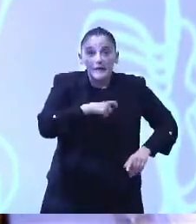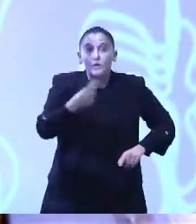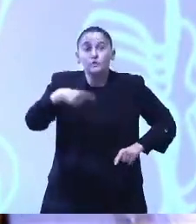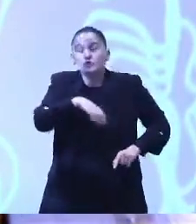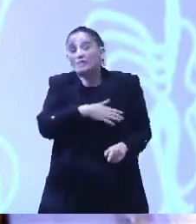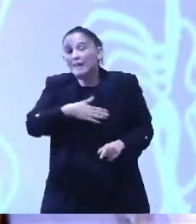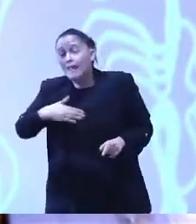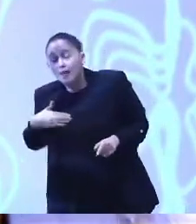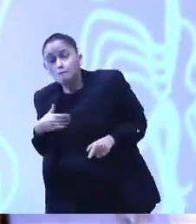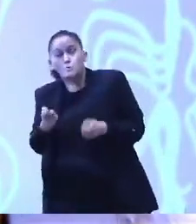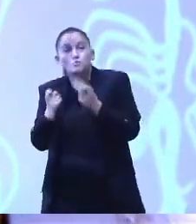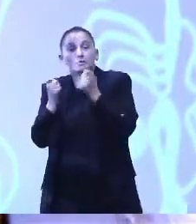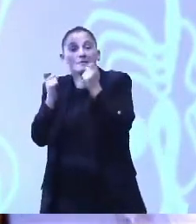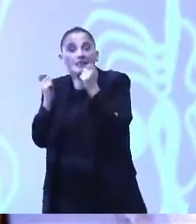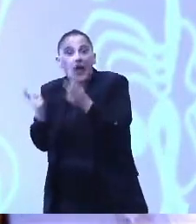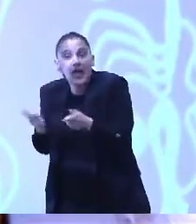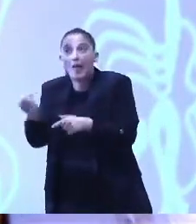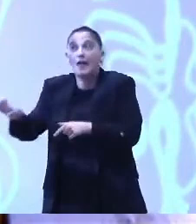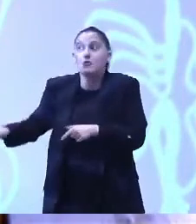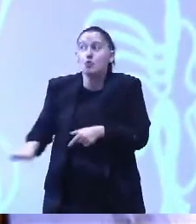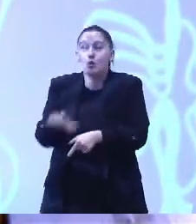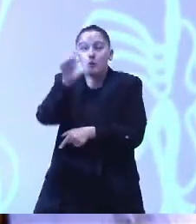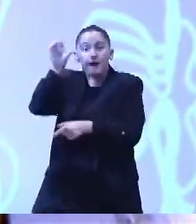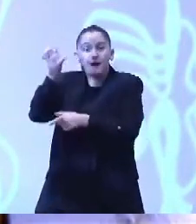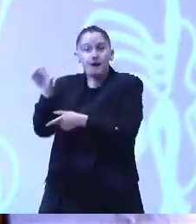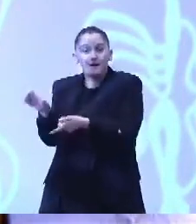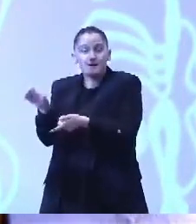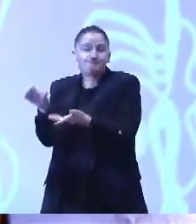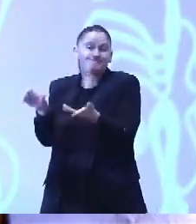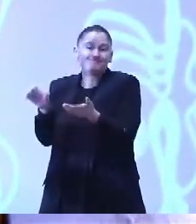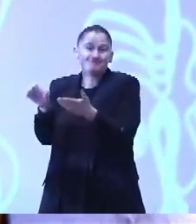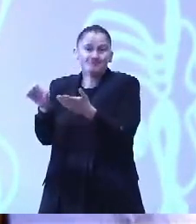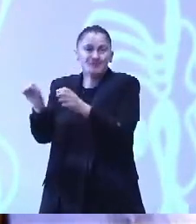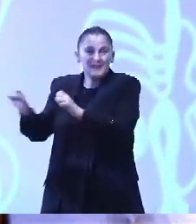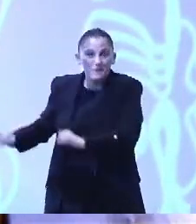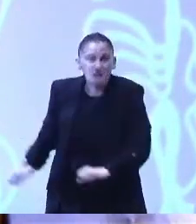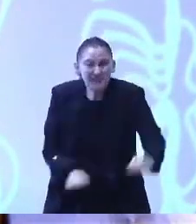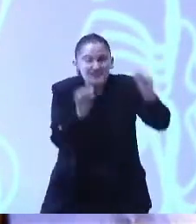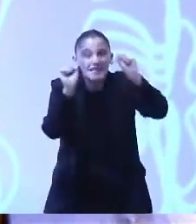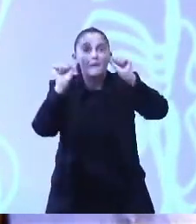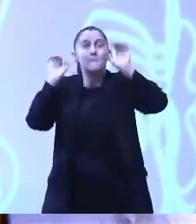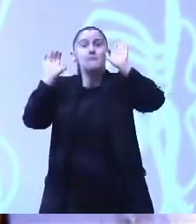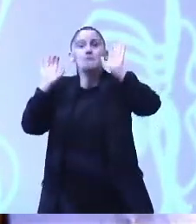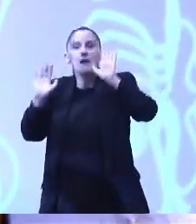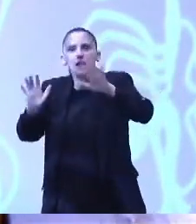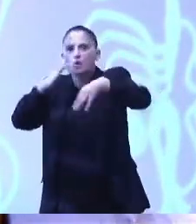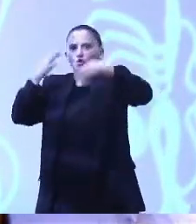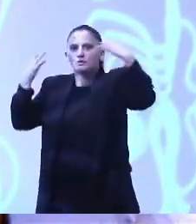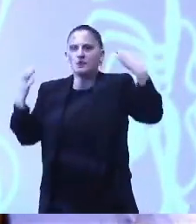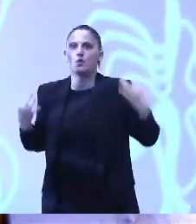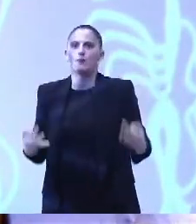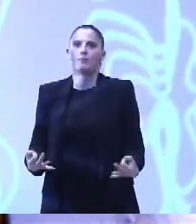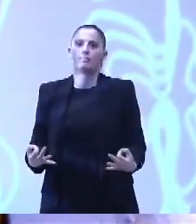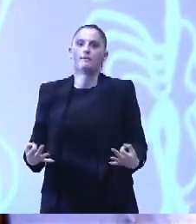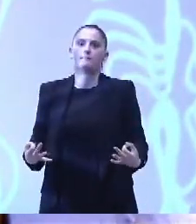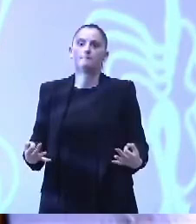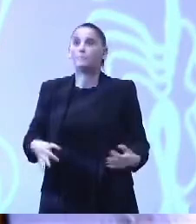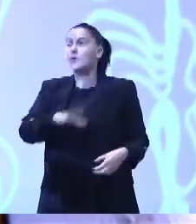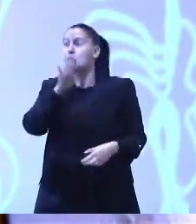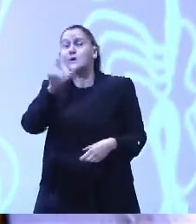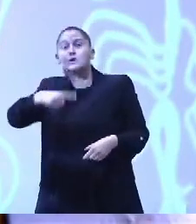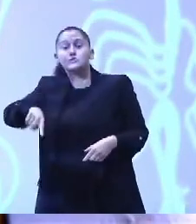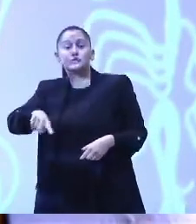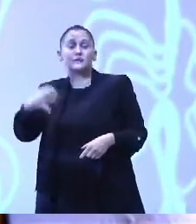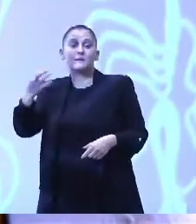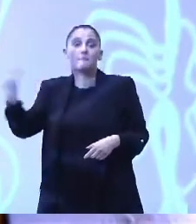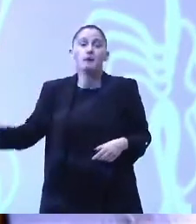queremos aportar a Europa defensa, pero sobre todo seguridades. Porque lo que tenemos